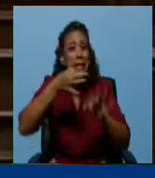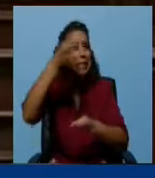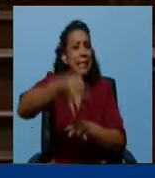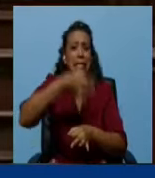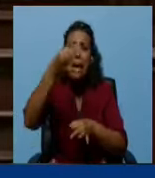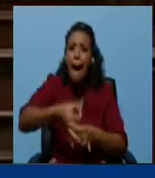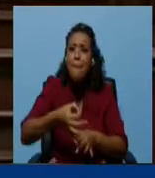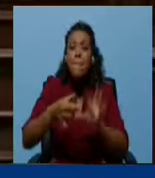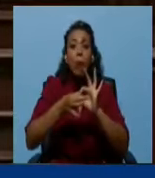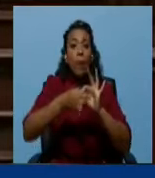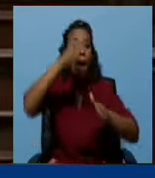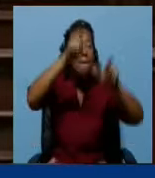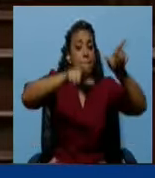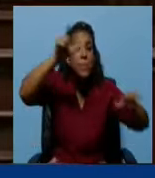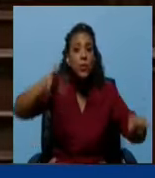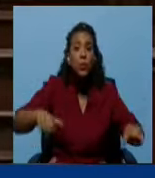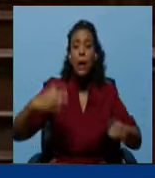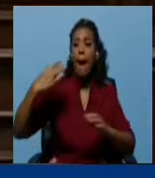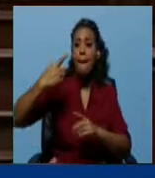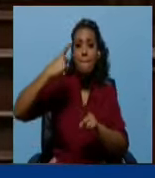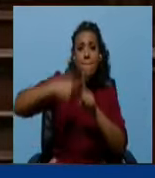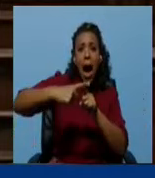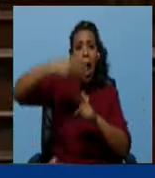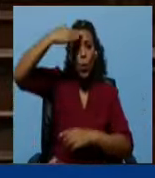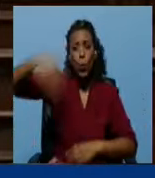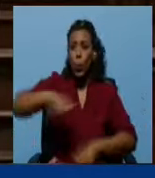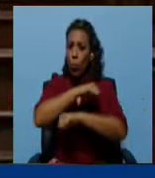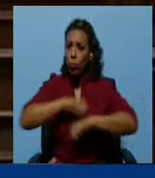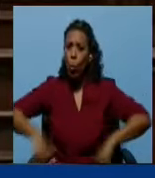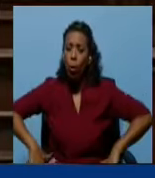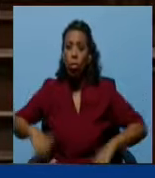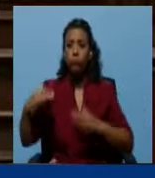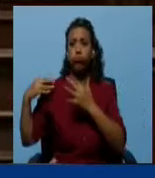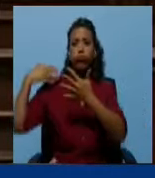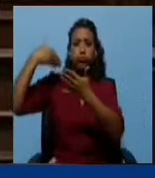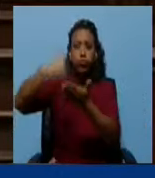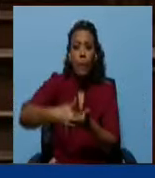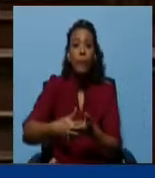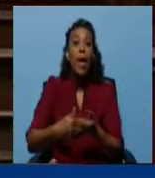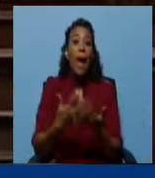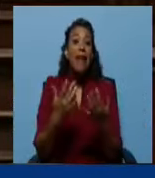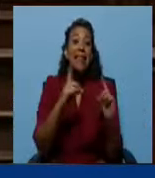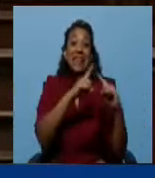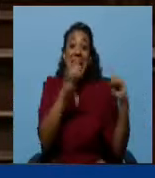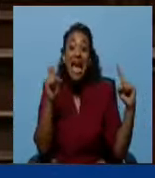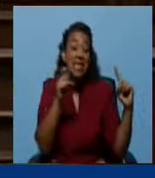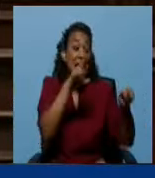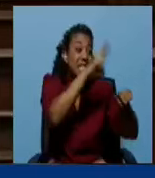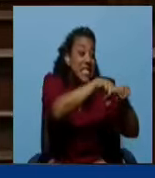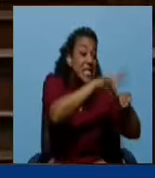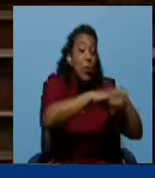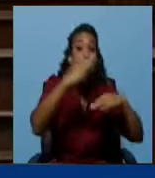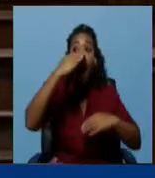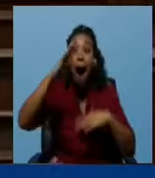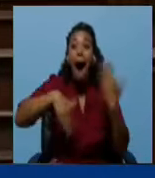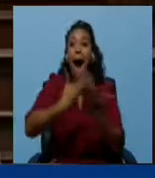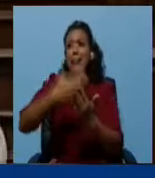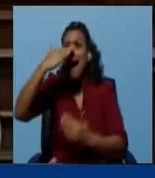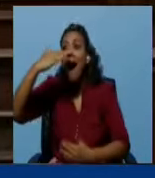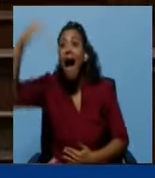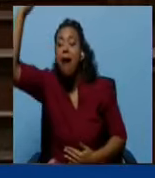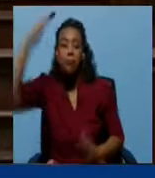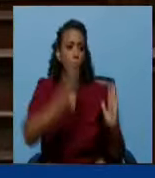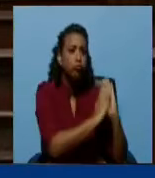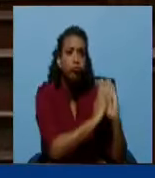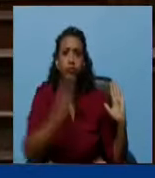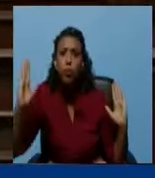perfecta cívico-militar-policial de las 5 generaciones. Me da mucha alegría ver al movimiento de reserva activa